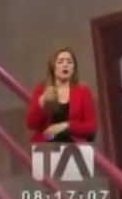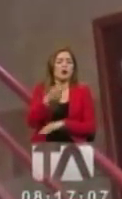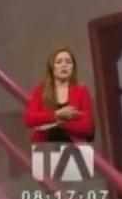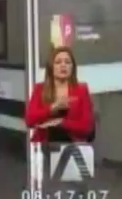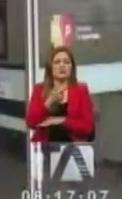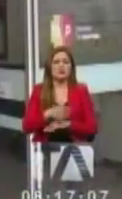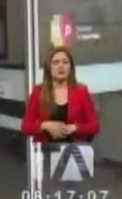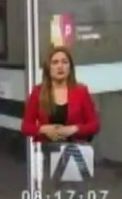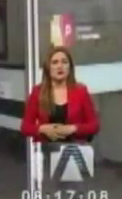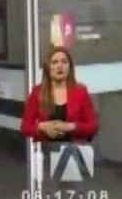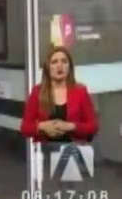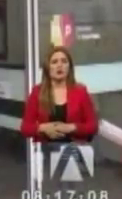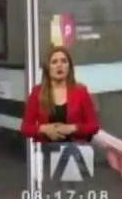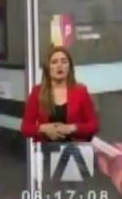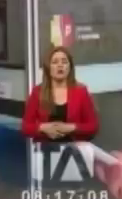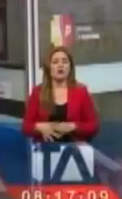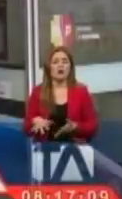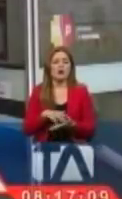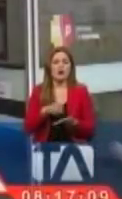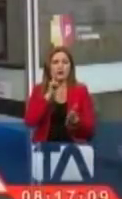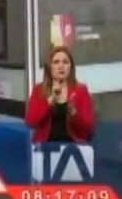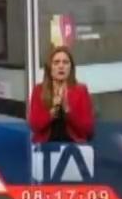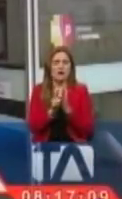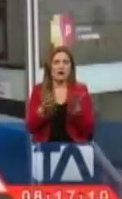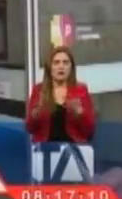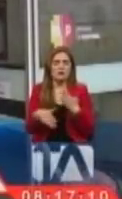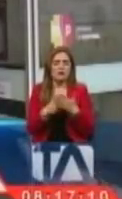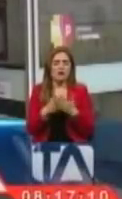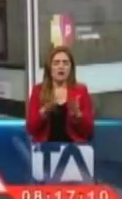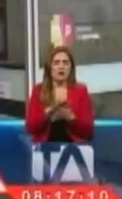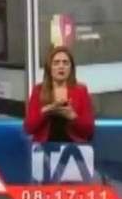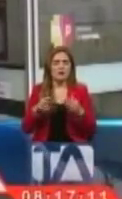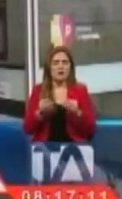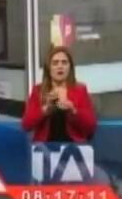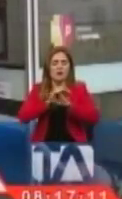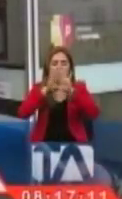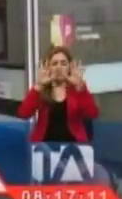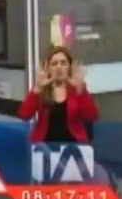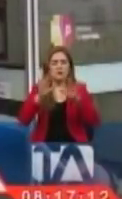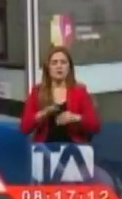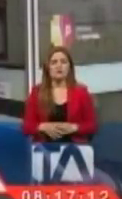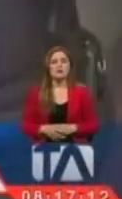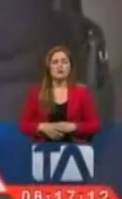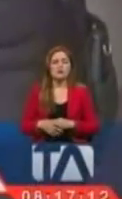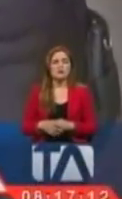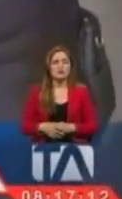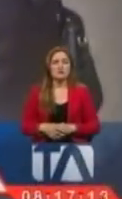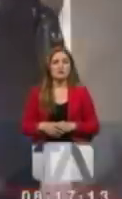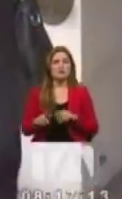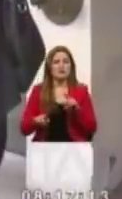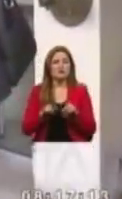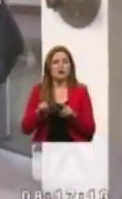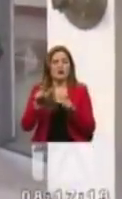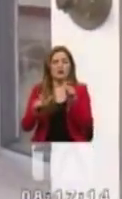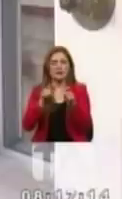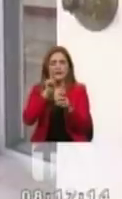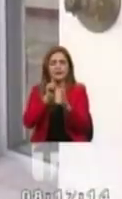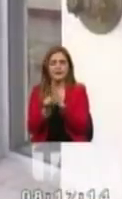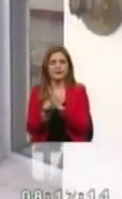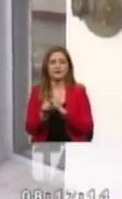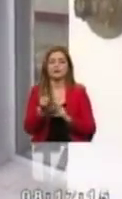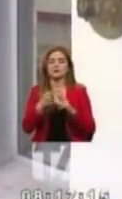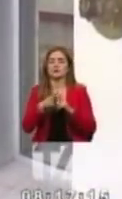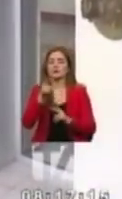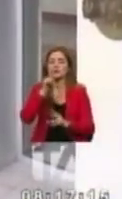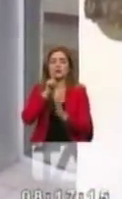próximos días si alguien tiene algún tipo de inquietud como digo canalizaremos de la mejor manera y esperemos cualquier asunto que pueda no verse presentar algunos de los denunciantes han